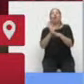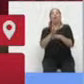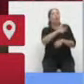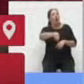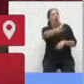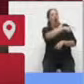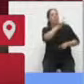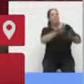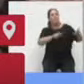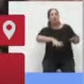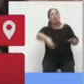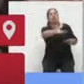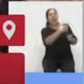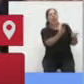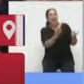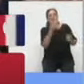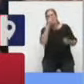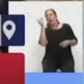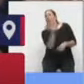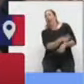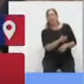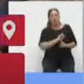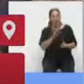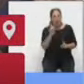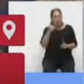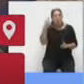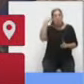un compromiso de las cerealeras de